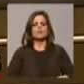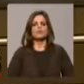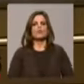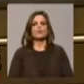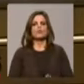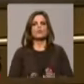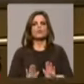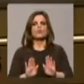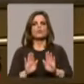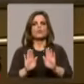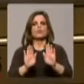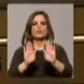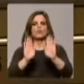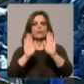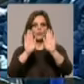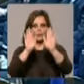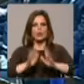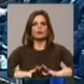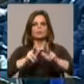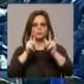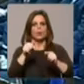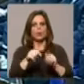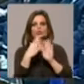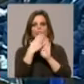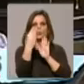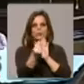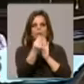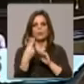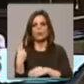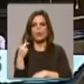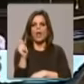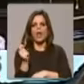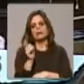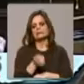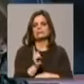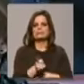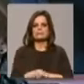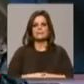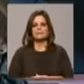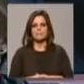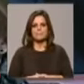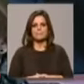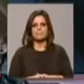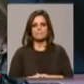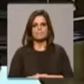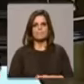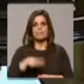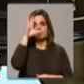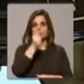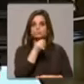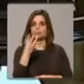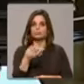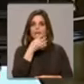de recuperación en el que a día de hoy se fijan otros países de la Unión Europea. Sus ministros hablan de la alegría